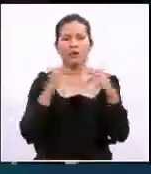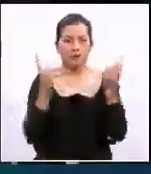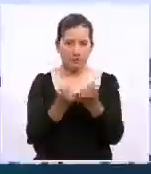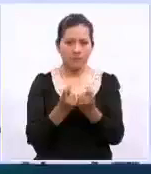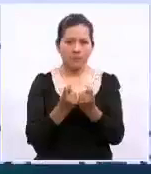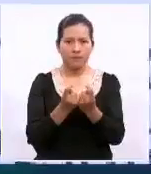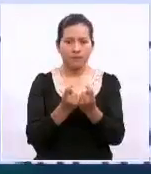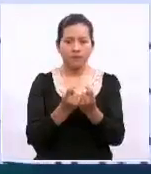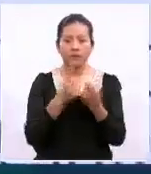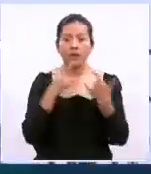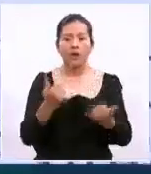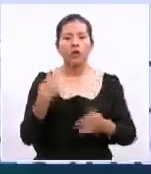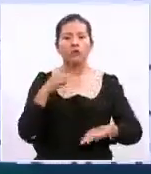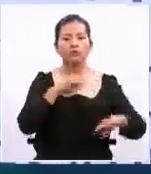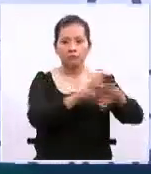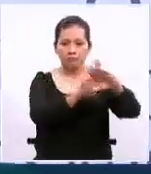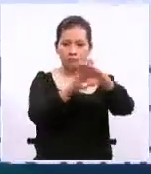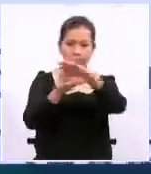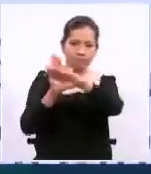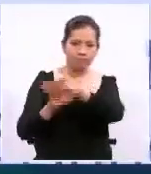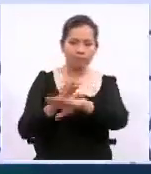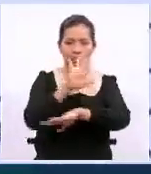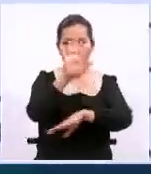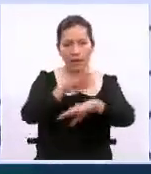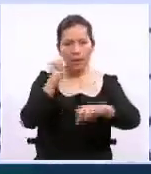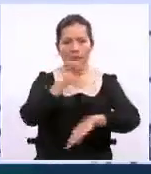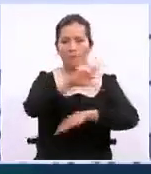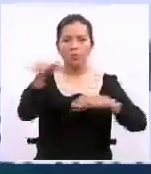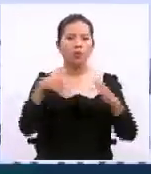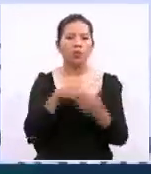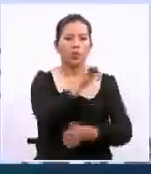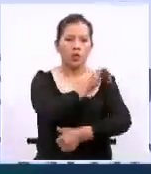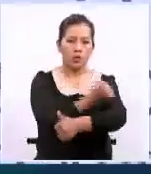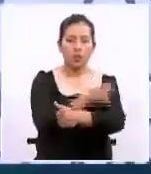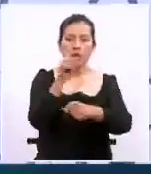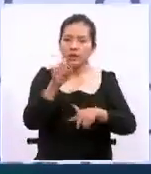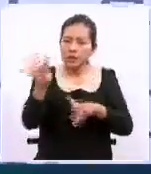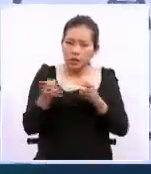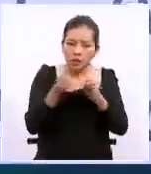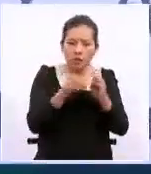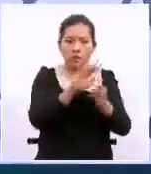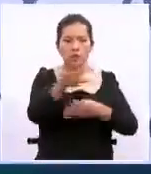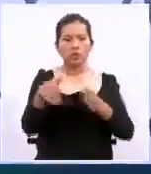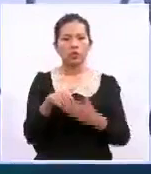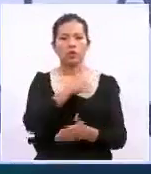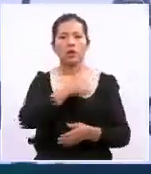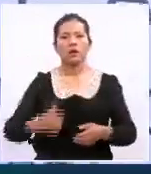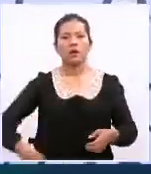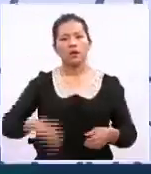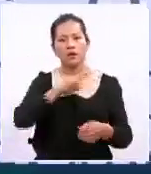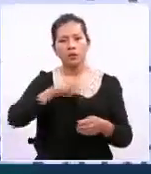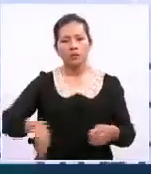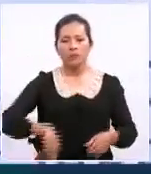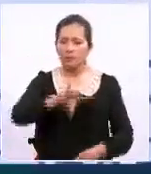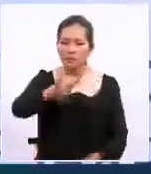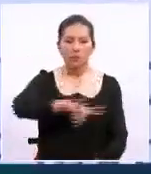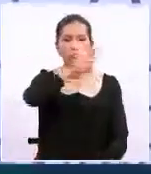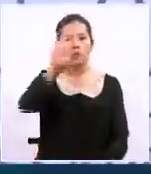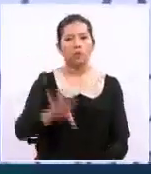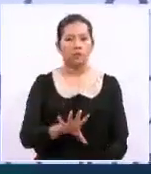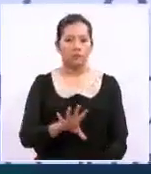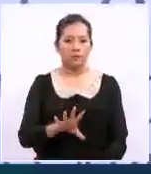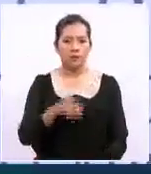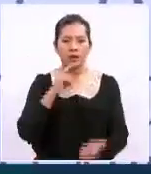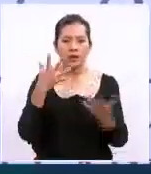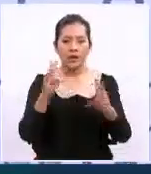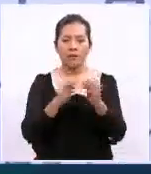llamado a todas las autoridades. Quisiéramos que se sumen nuestros alcaldes municipales de todo el país,